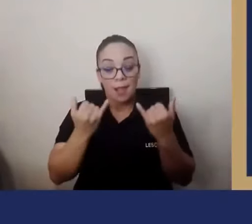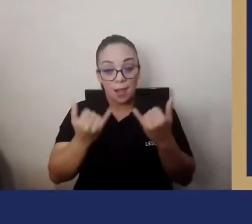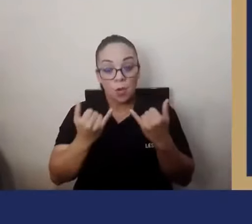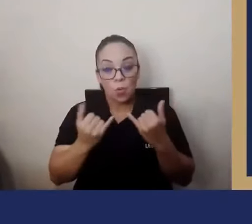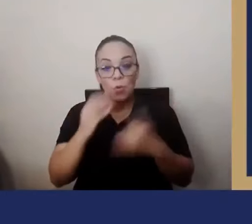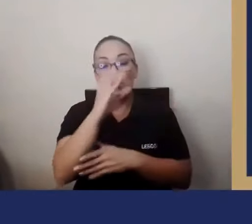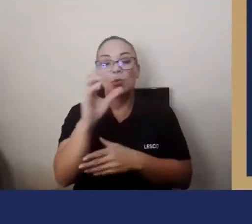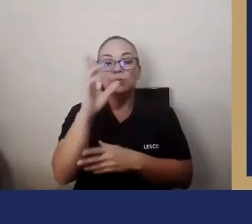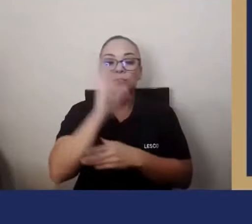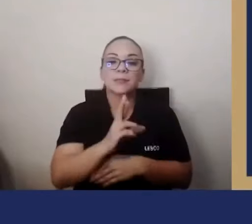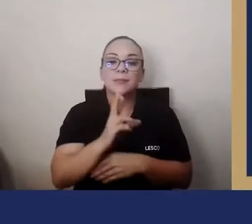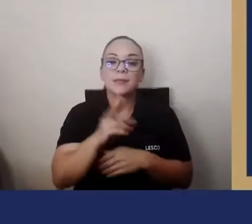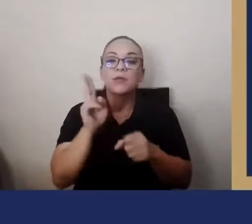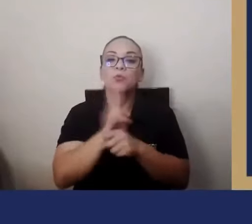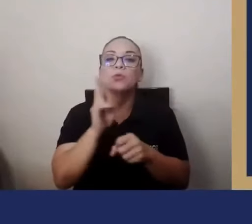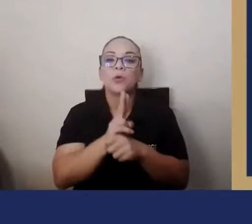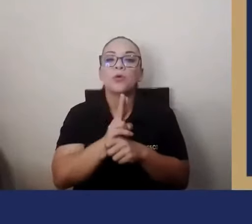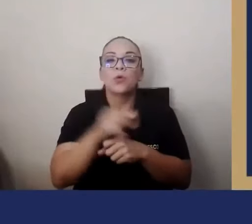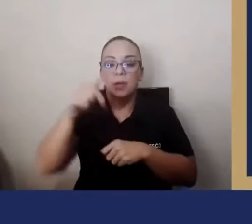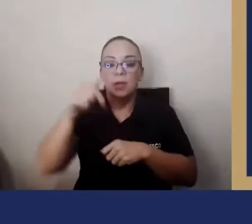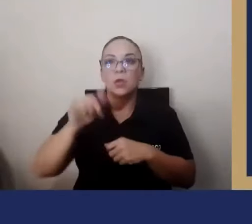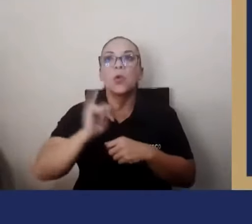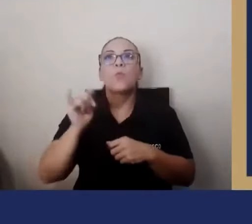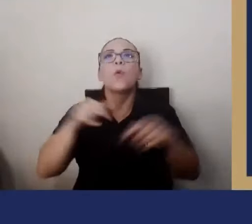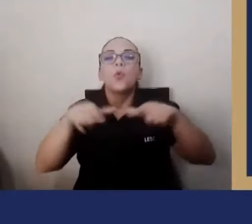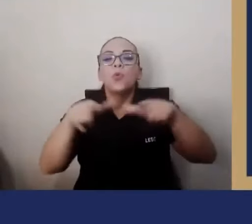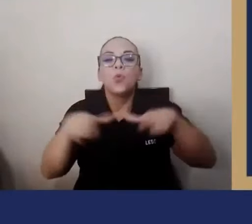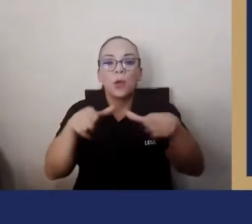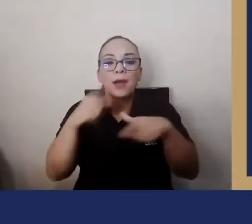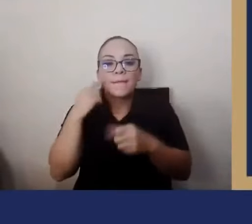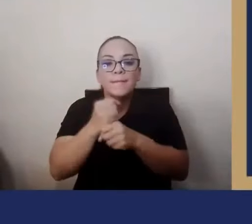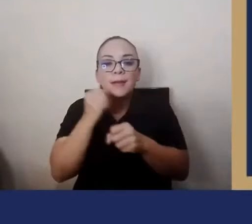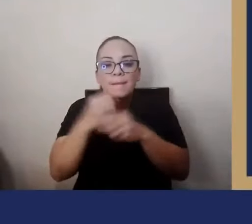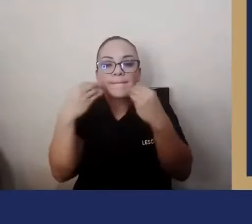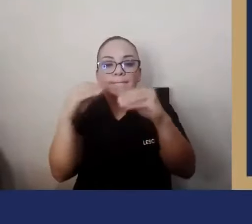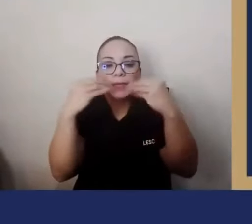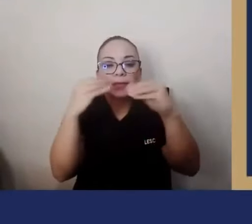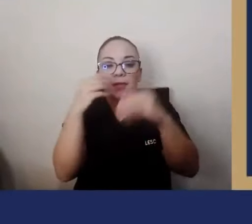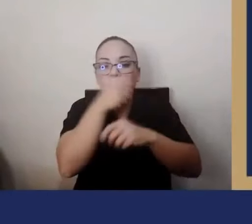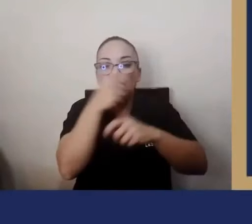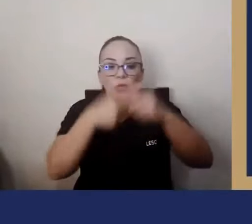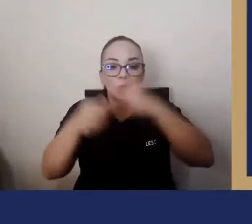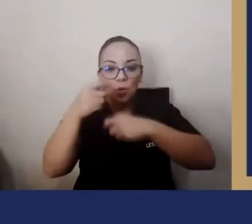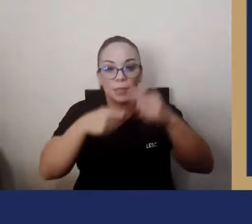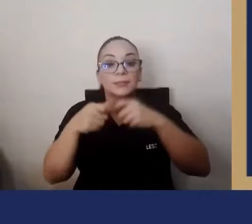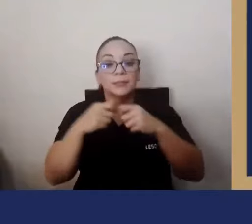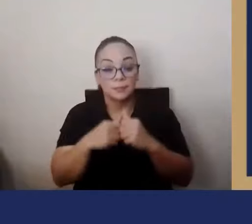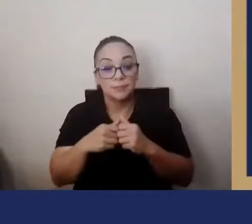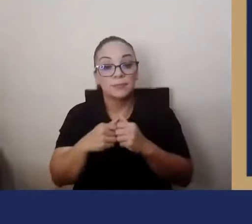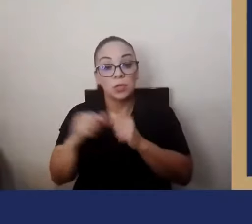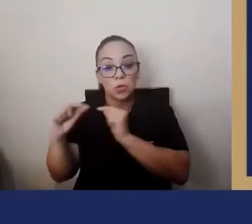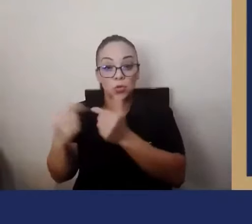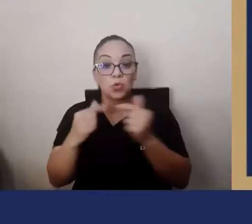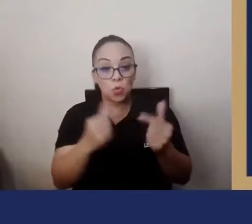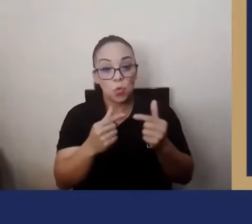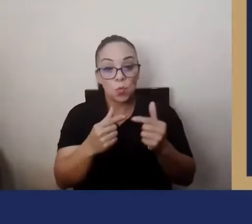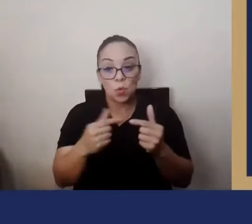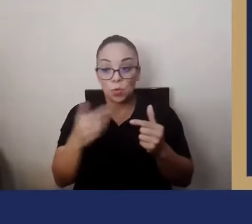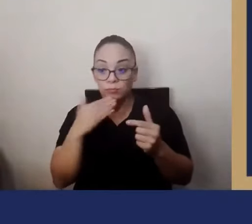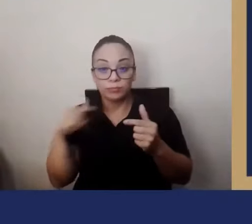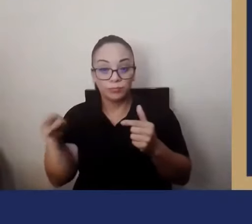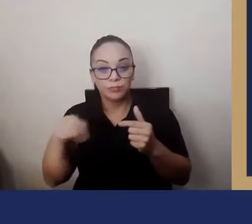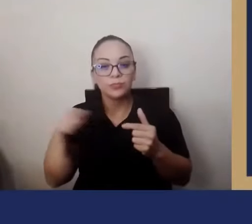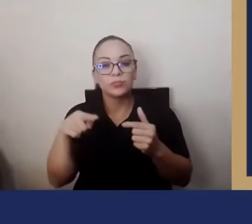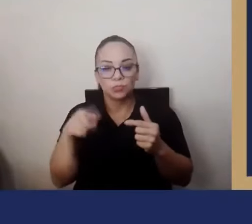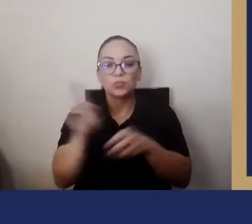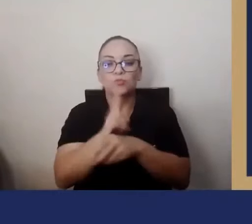está siendo utilizado como una base de operaciones para estas organizaciones criminales. Están utilizando nuestros puertos, están utilizando